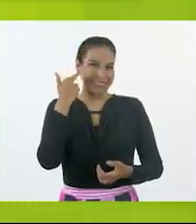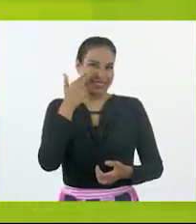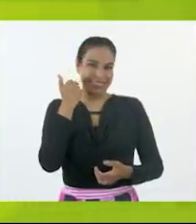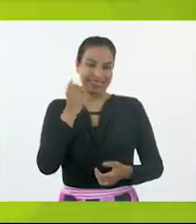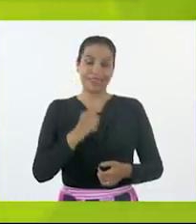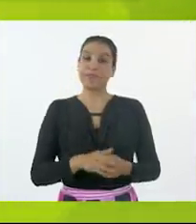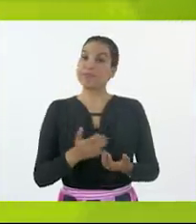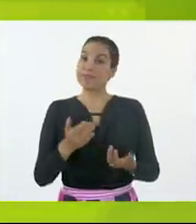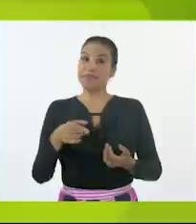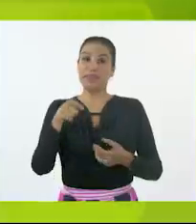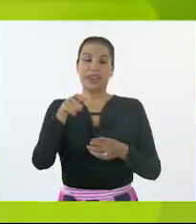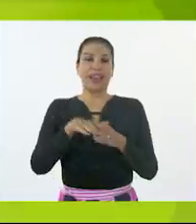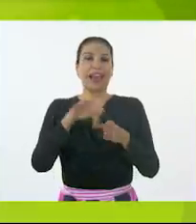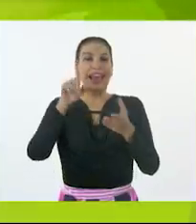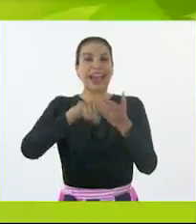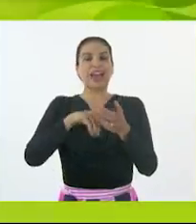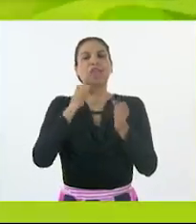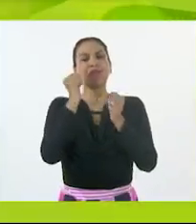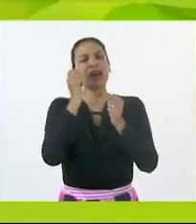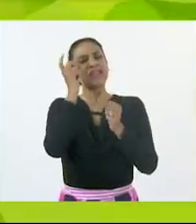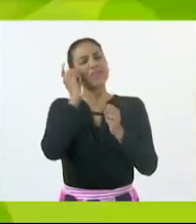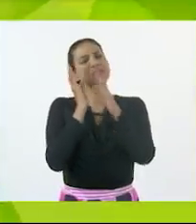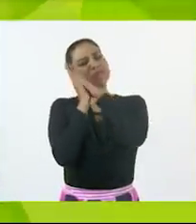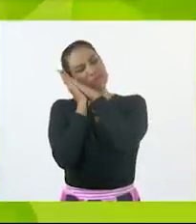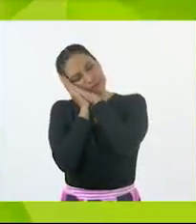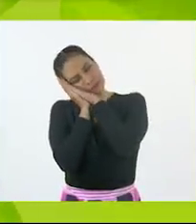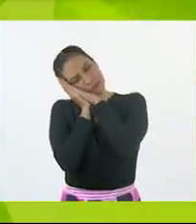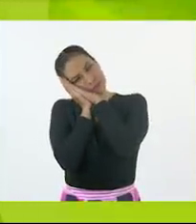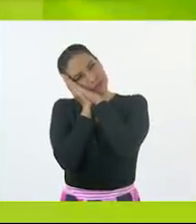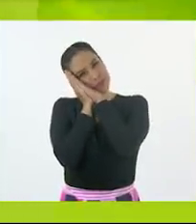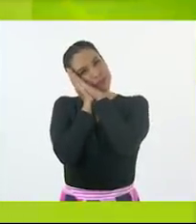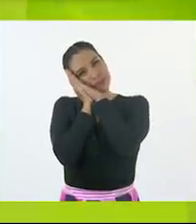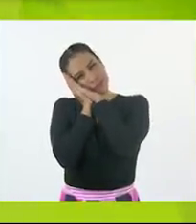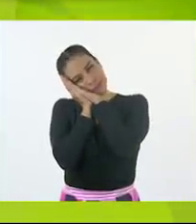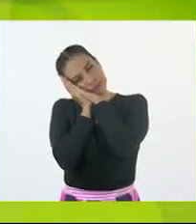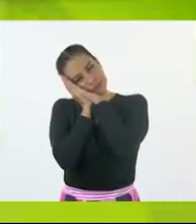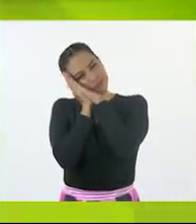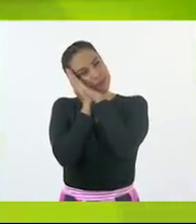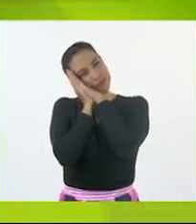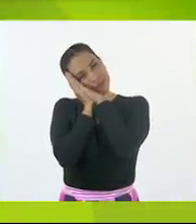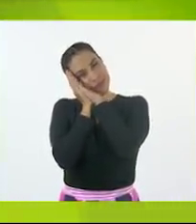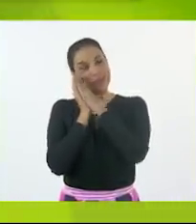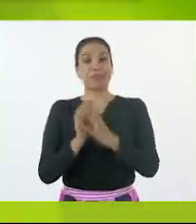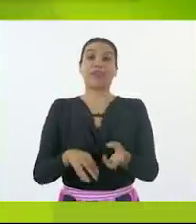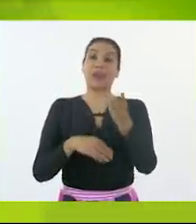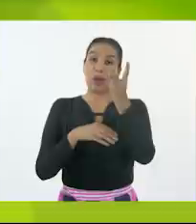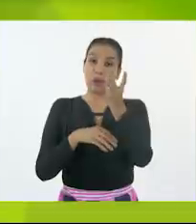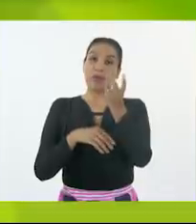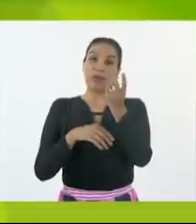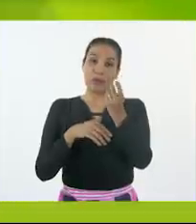apetitosos. Estaban profundamente dormidos. ¿Y los contó?